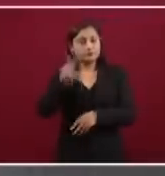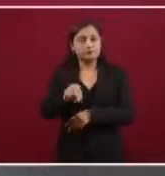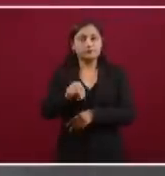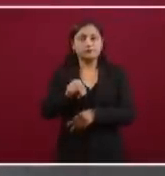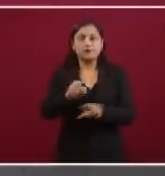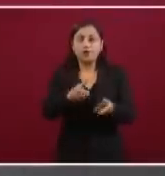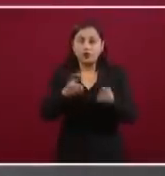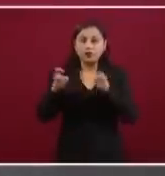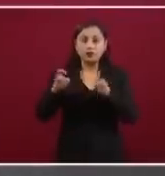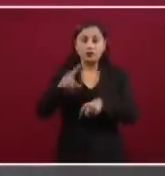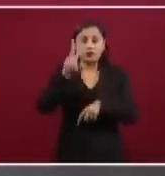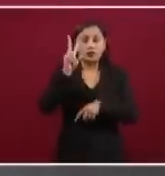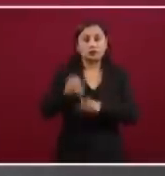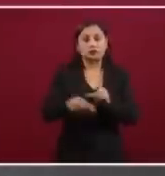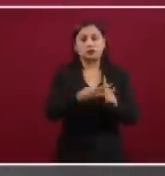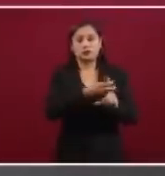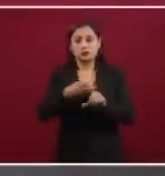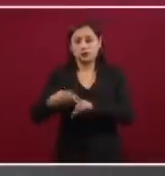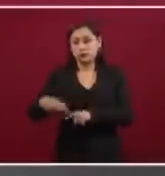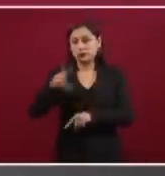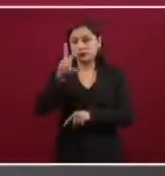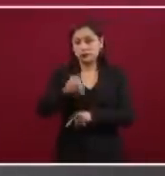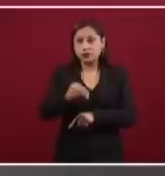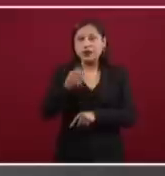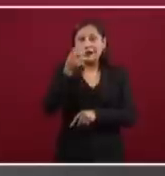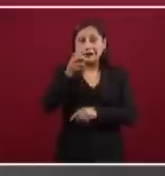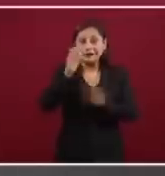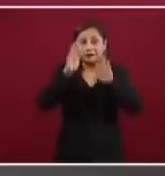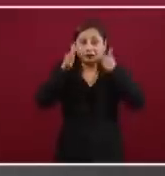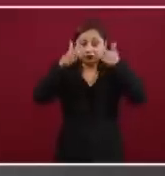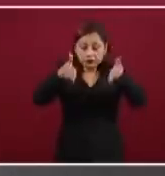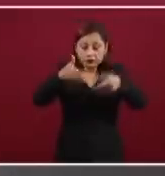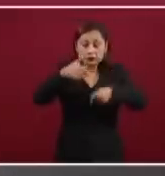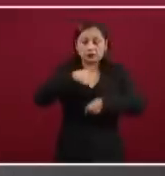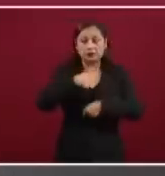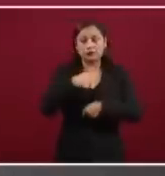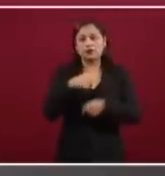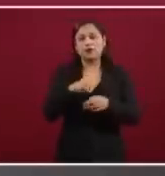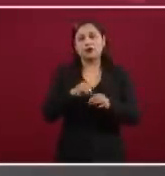secuestros. Eso es lo que más me importa.